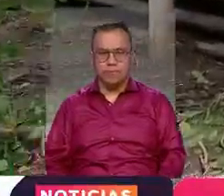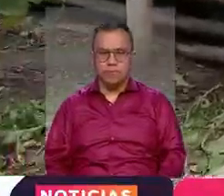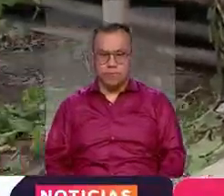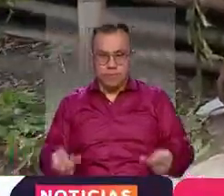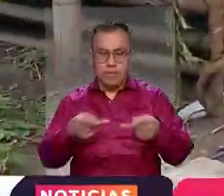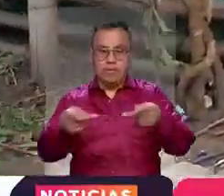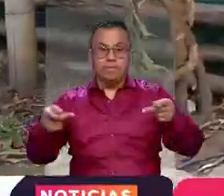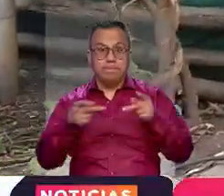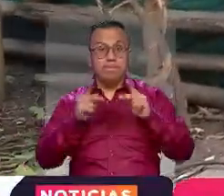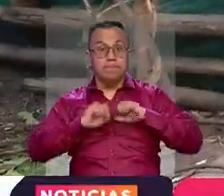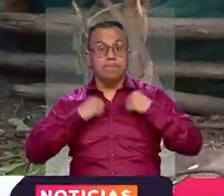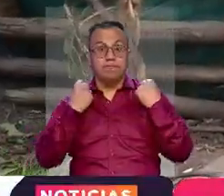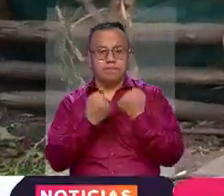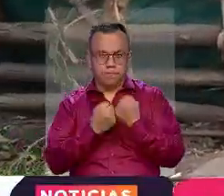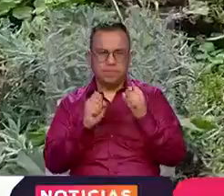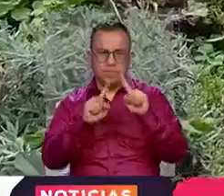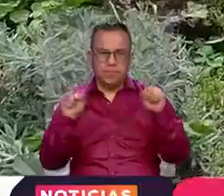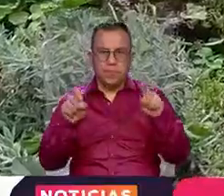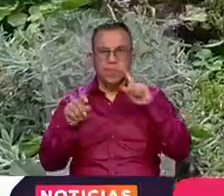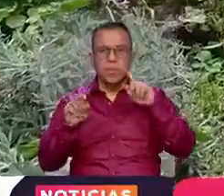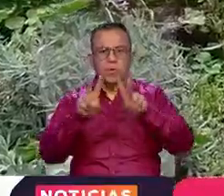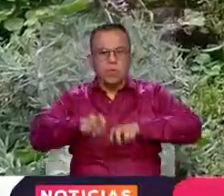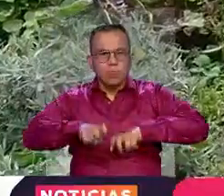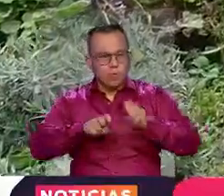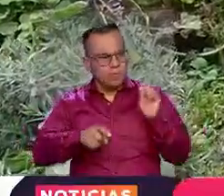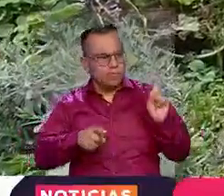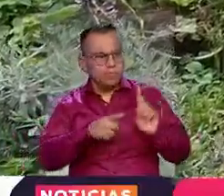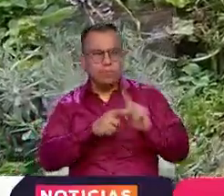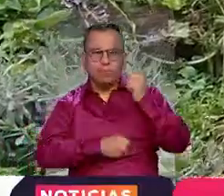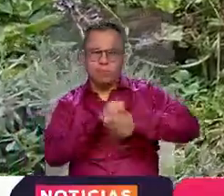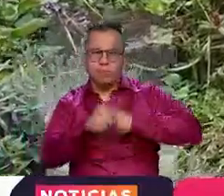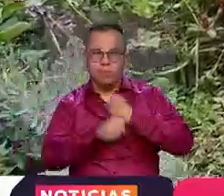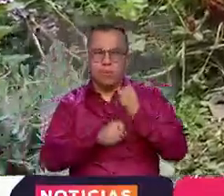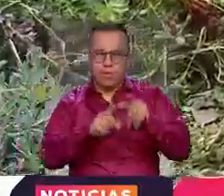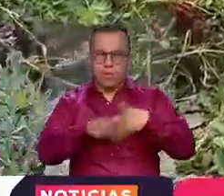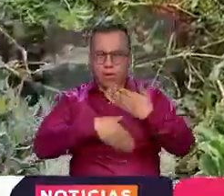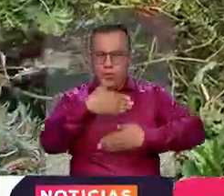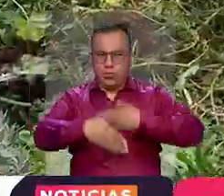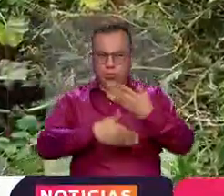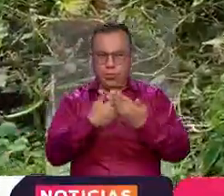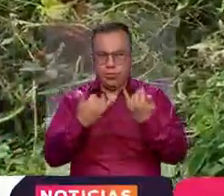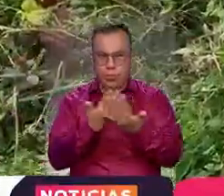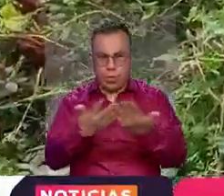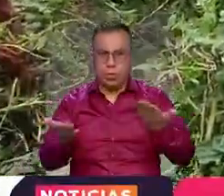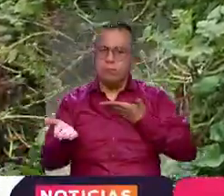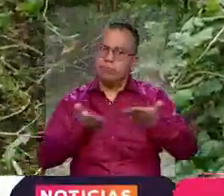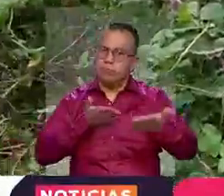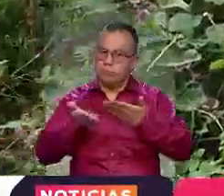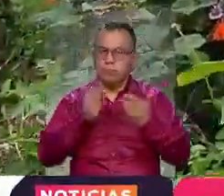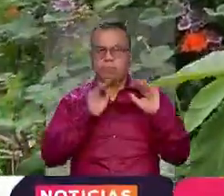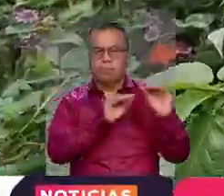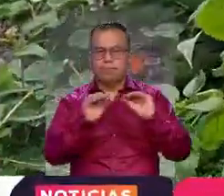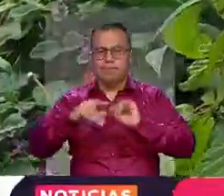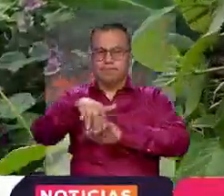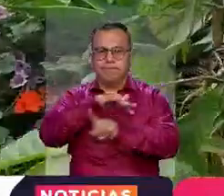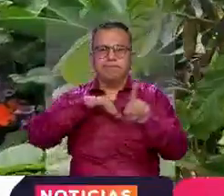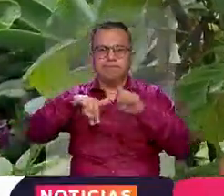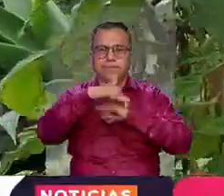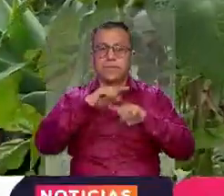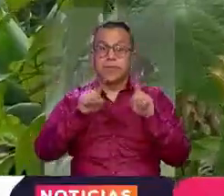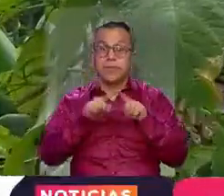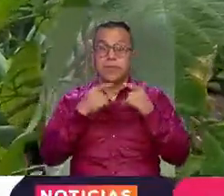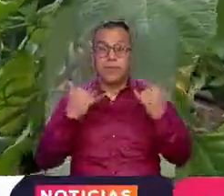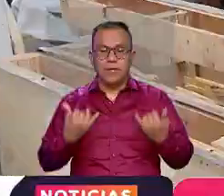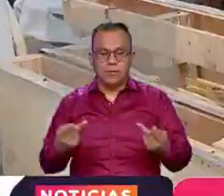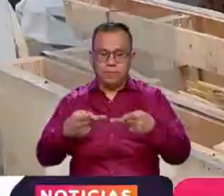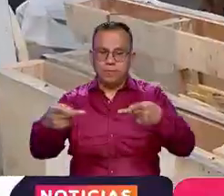aula ambiental La Estancia Piguam tiene una huerta que lleva un proceso de recolección de residuos y también presta servicios de educación ambiental. Se